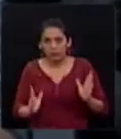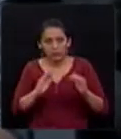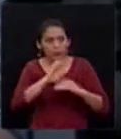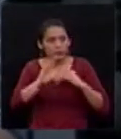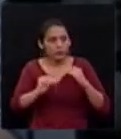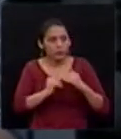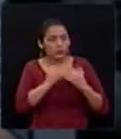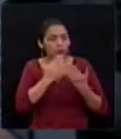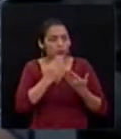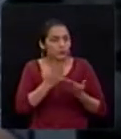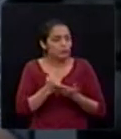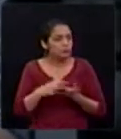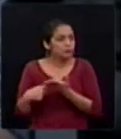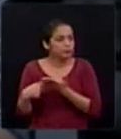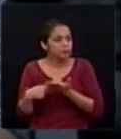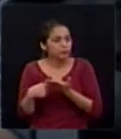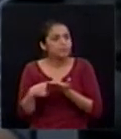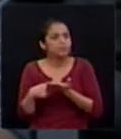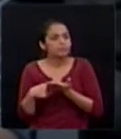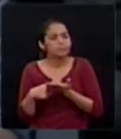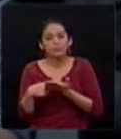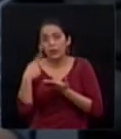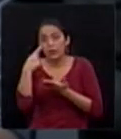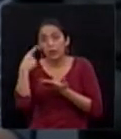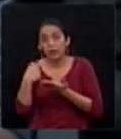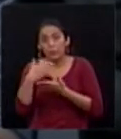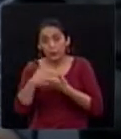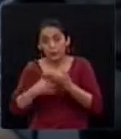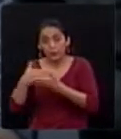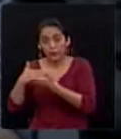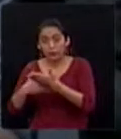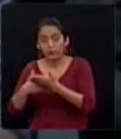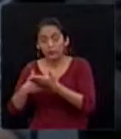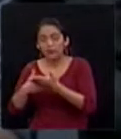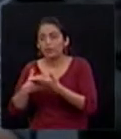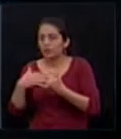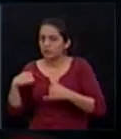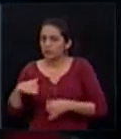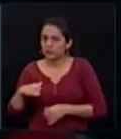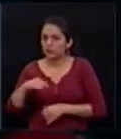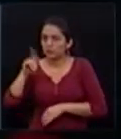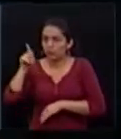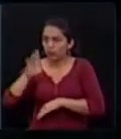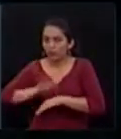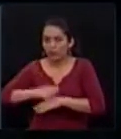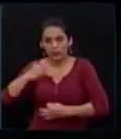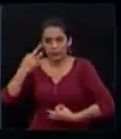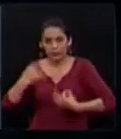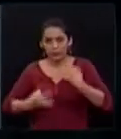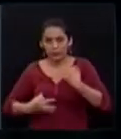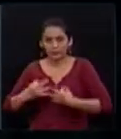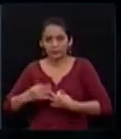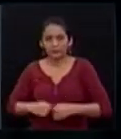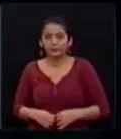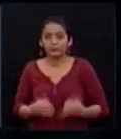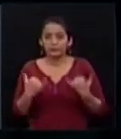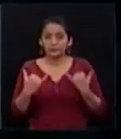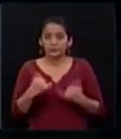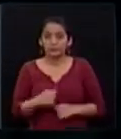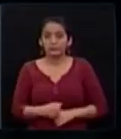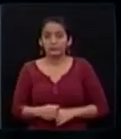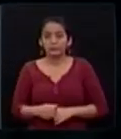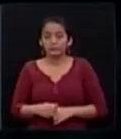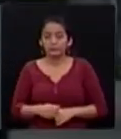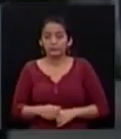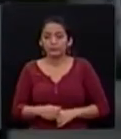de objetividad, lo que vamos a hacer es con los elementos que tenemos al momento para formular cargos. Sin embargo, para el defensor público en estos casos